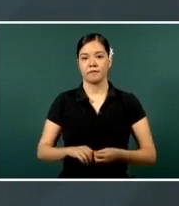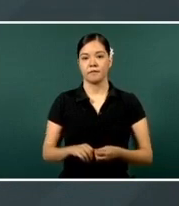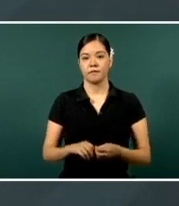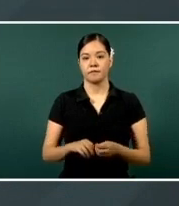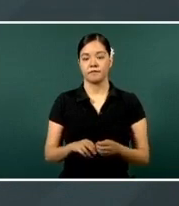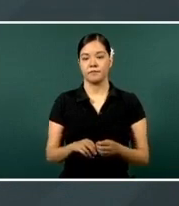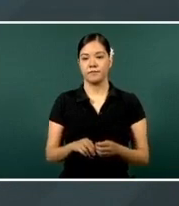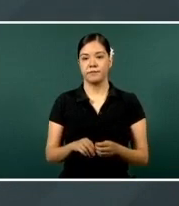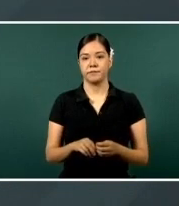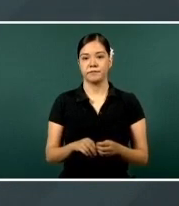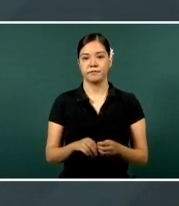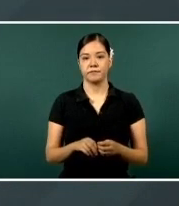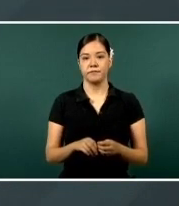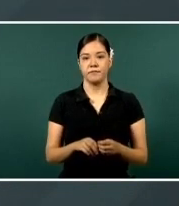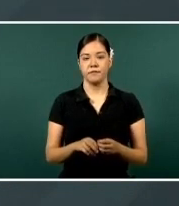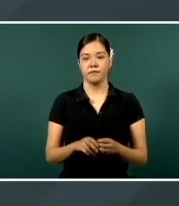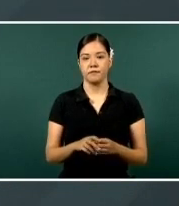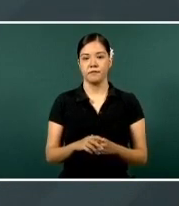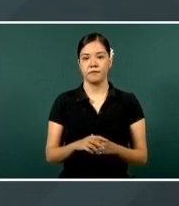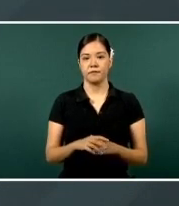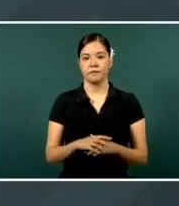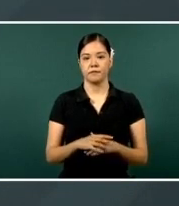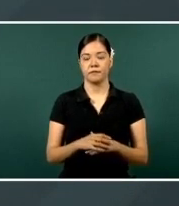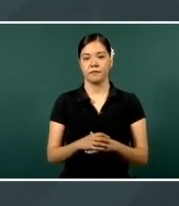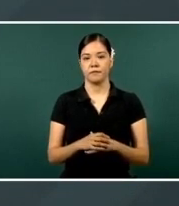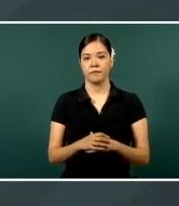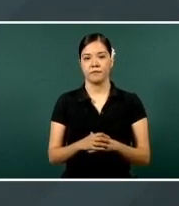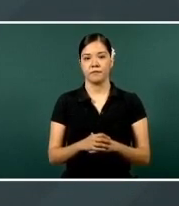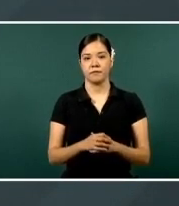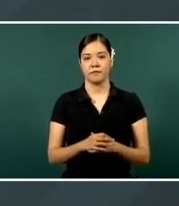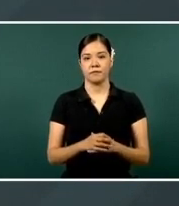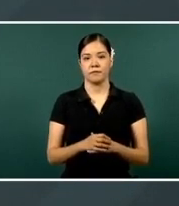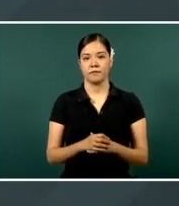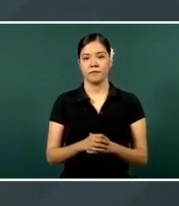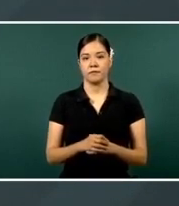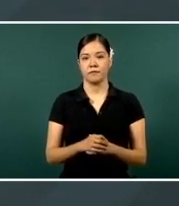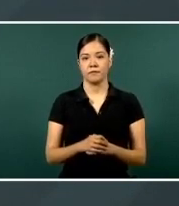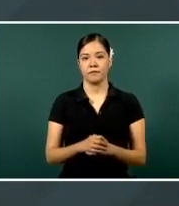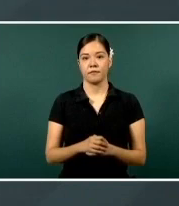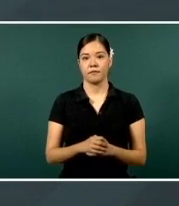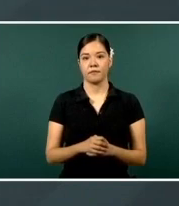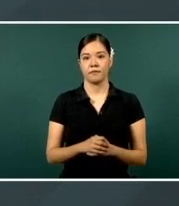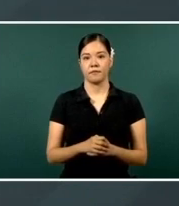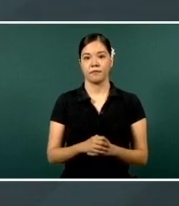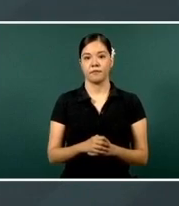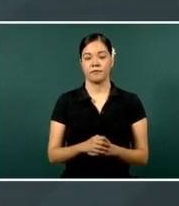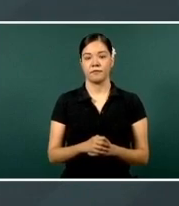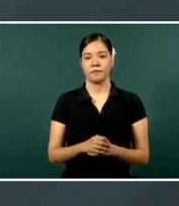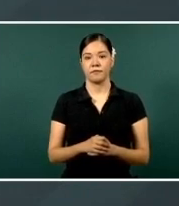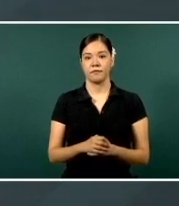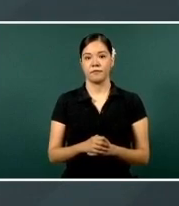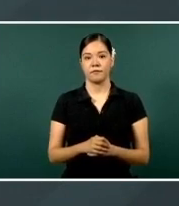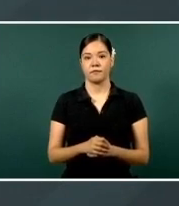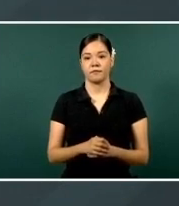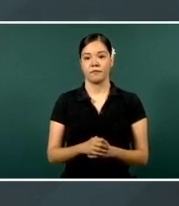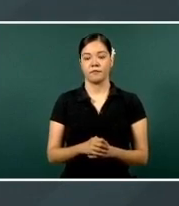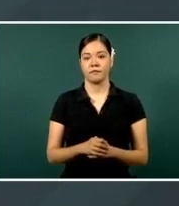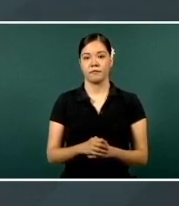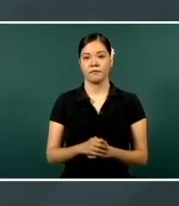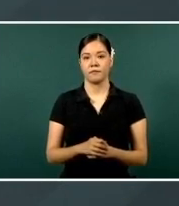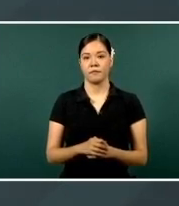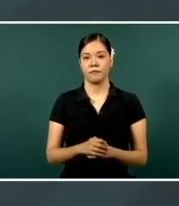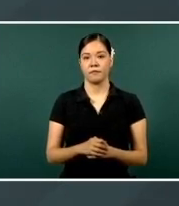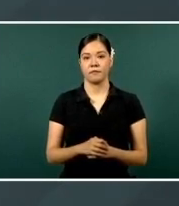Hatch, Mochal the Noshkopnen, Moyotshov and Durango, Nyakpiza